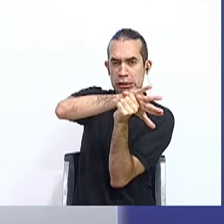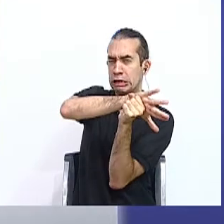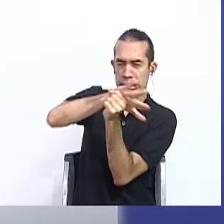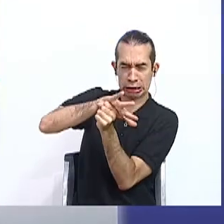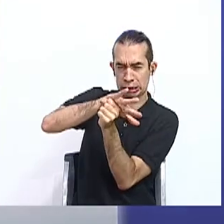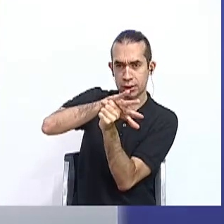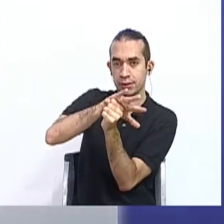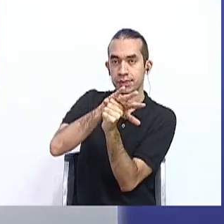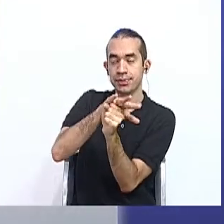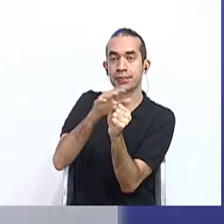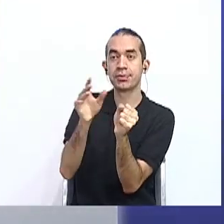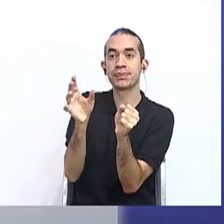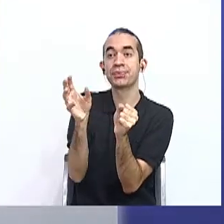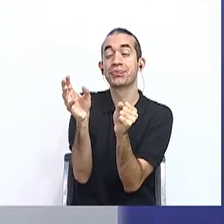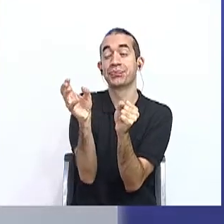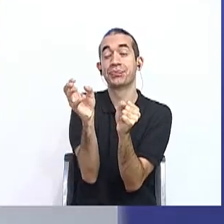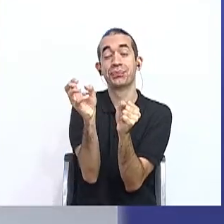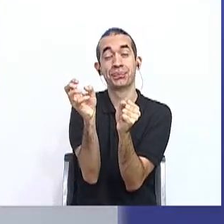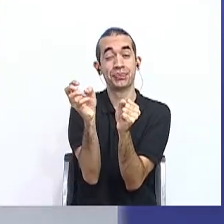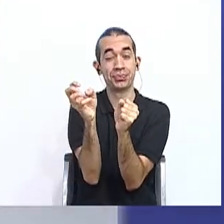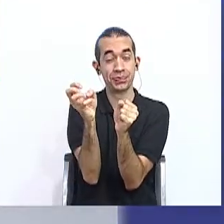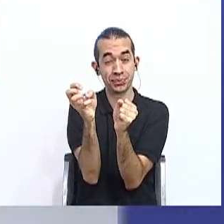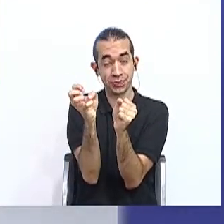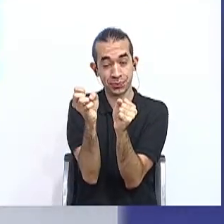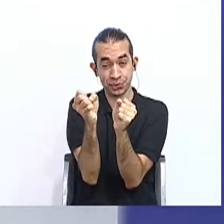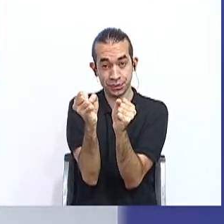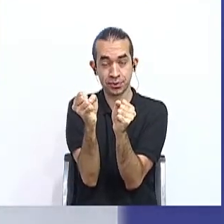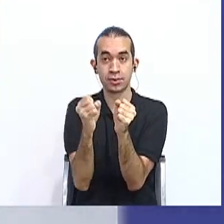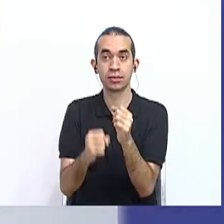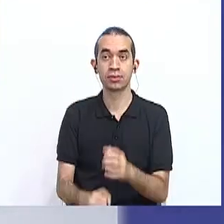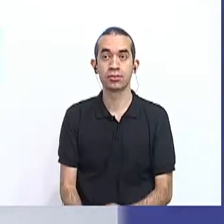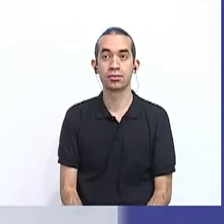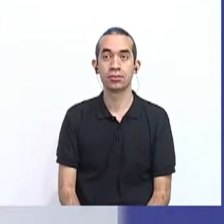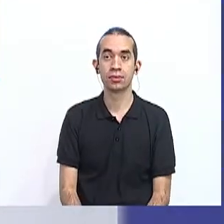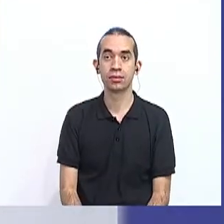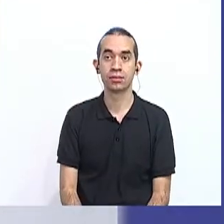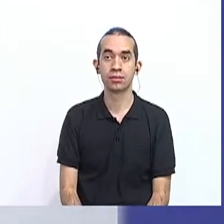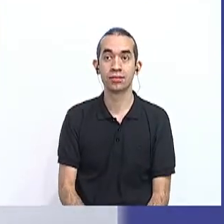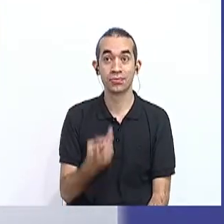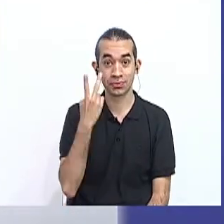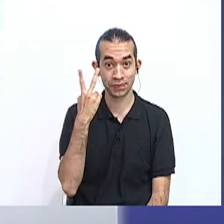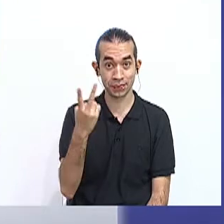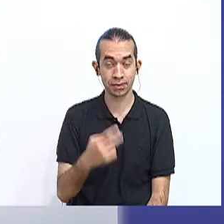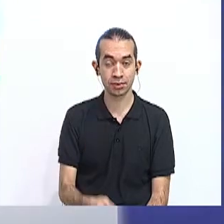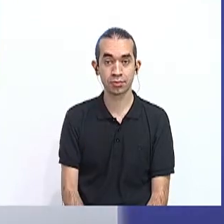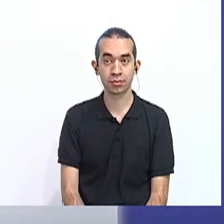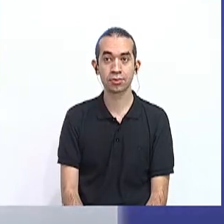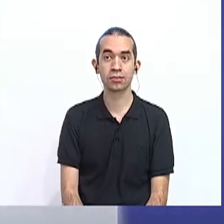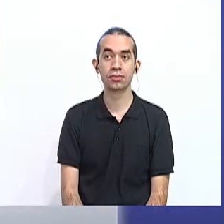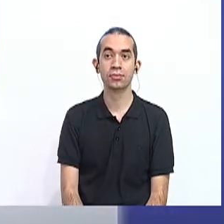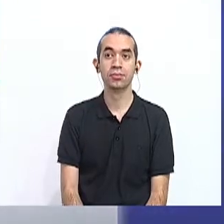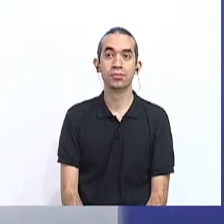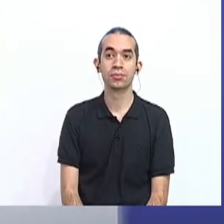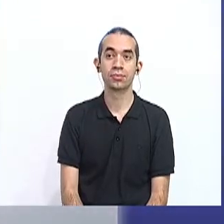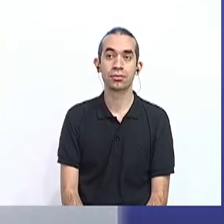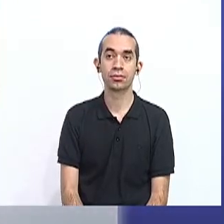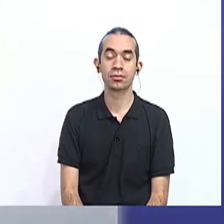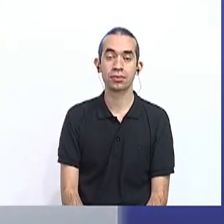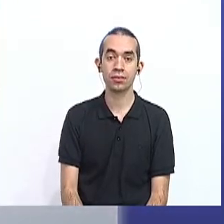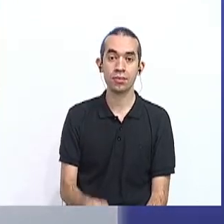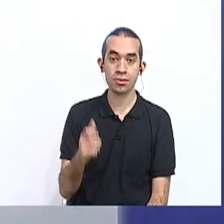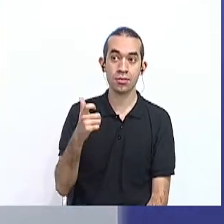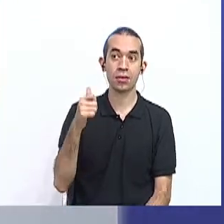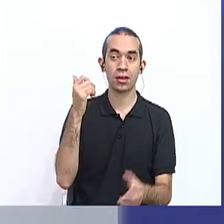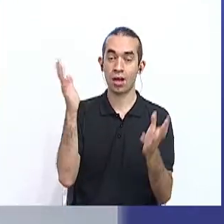hace que se reduzca el volumen del malvavisco. ¿Vieron? Entonces la jeringa antes, que no tenía